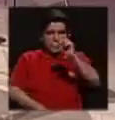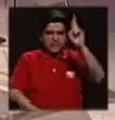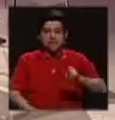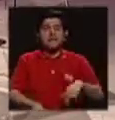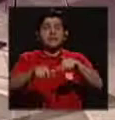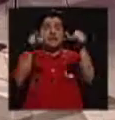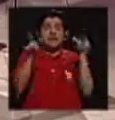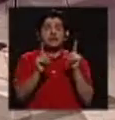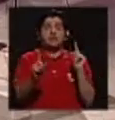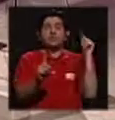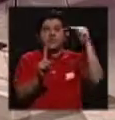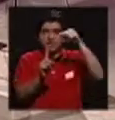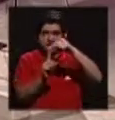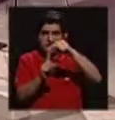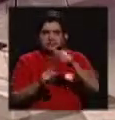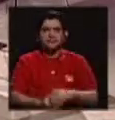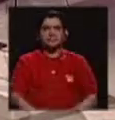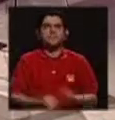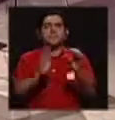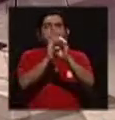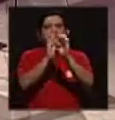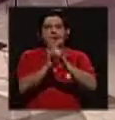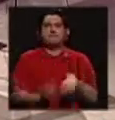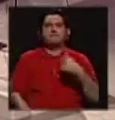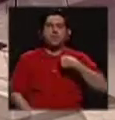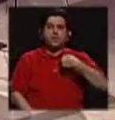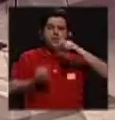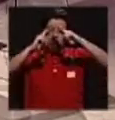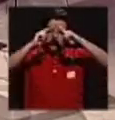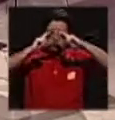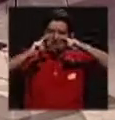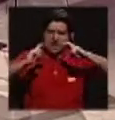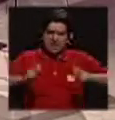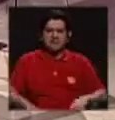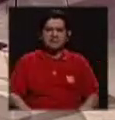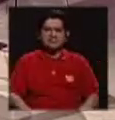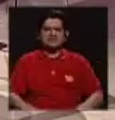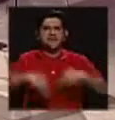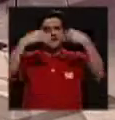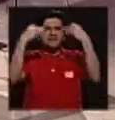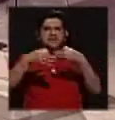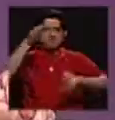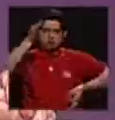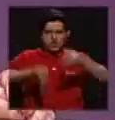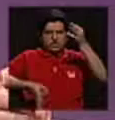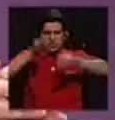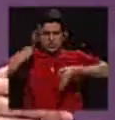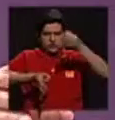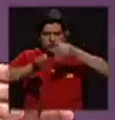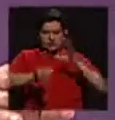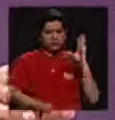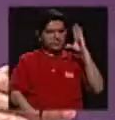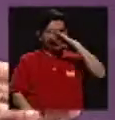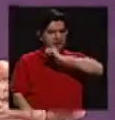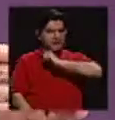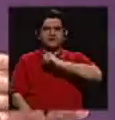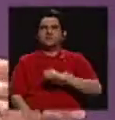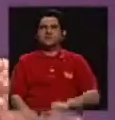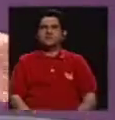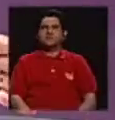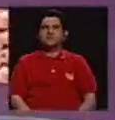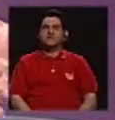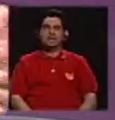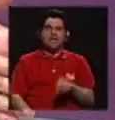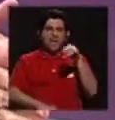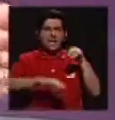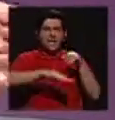lugares de destino, porque es interesante, cuando por ejemplo uno analiza algunas resoluciones judiciales, se da cuenta que hay